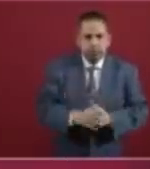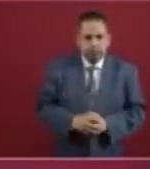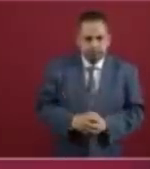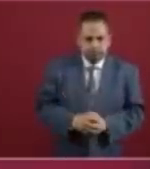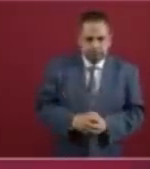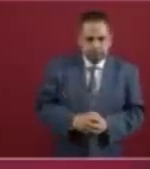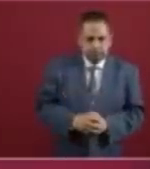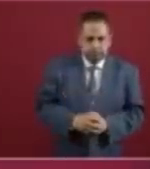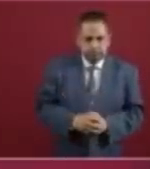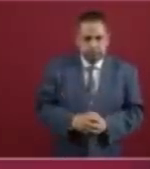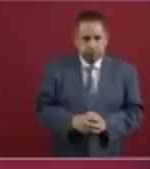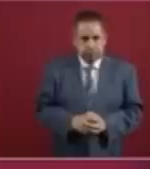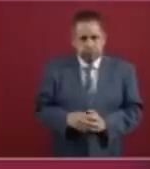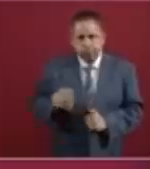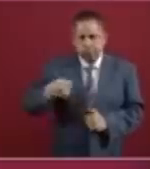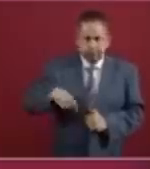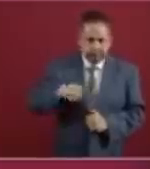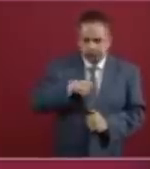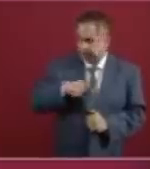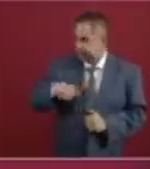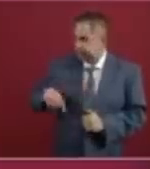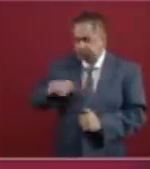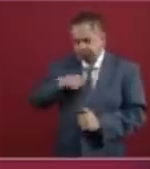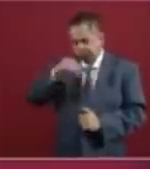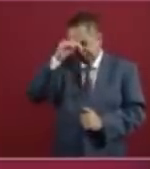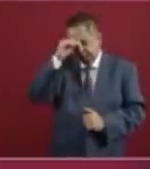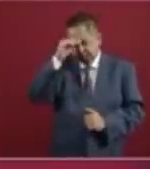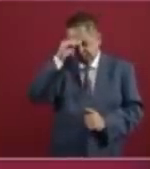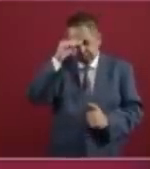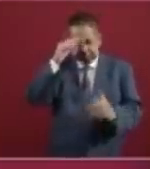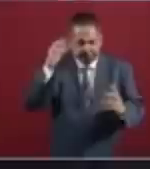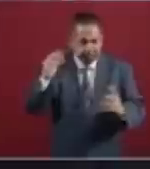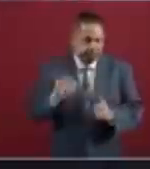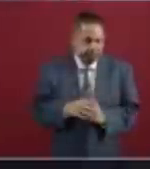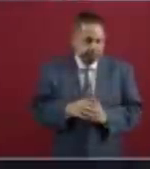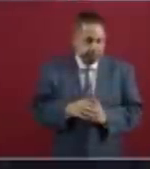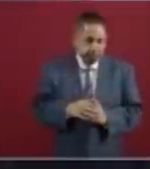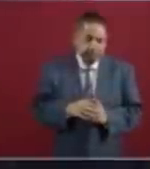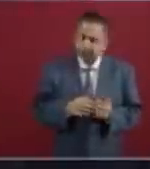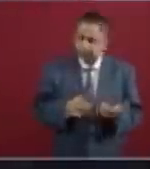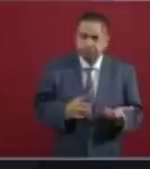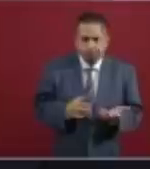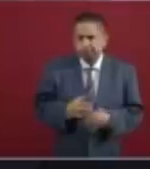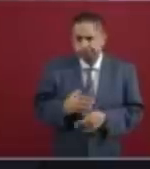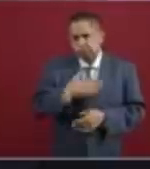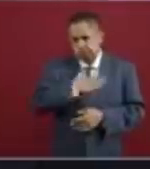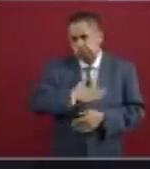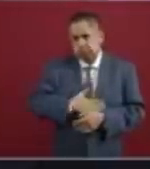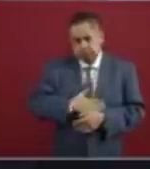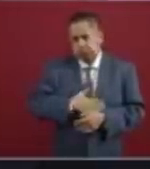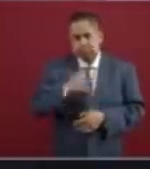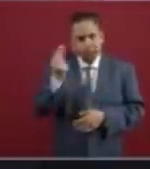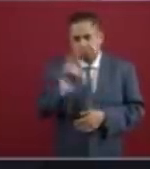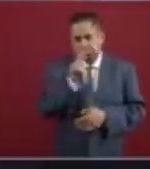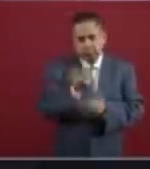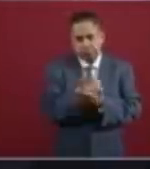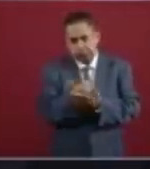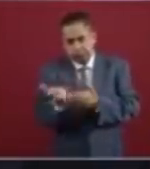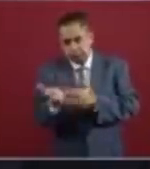Nosotros consideramos que es justo, necesario el aumento al